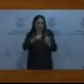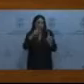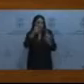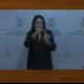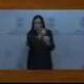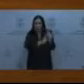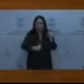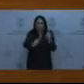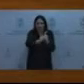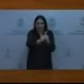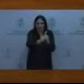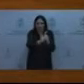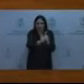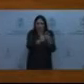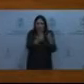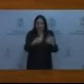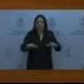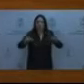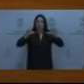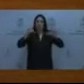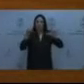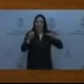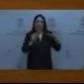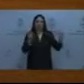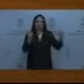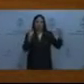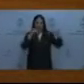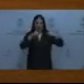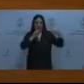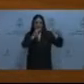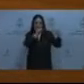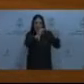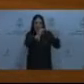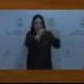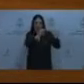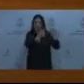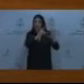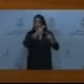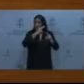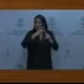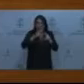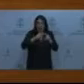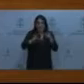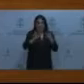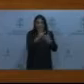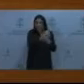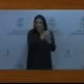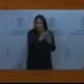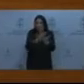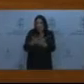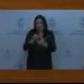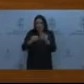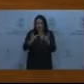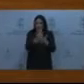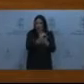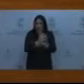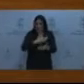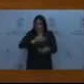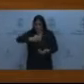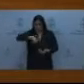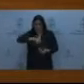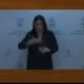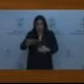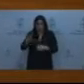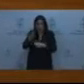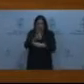de ser los protagonistas. En esto estamos totalmente de acuerdo. Por ello, todas las políticas y todas las propuestas políticas que este grupo parlamentario haga, siempre,